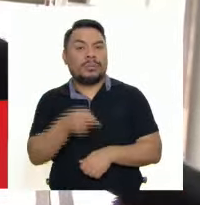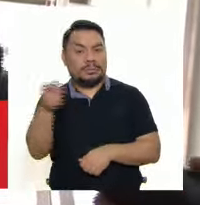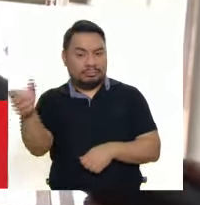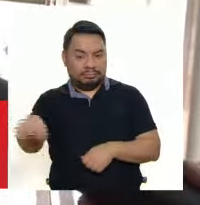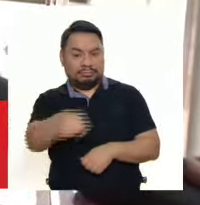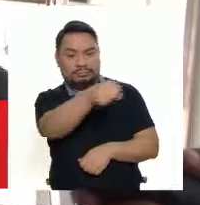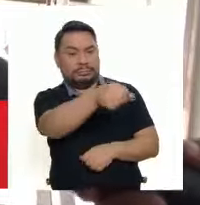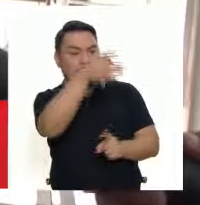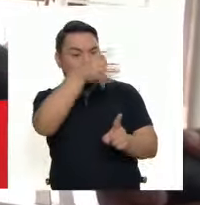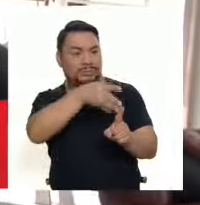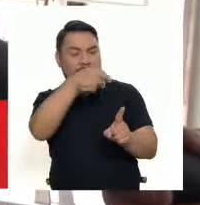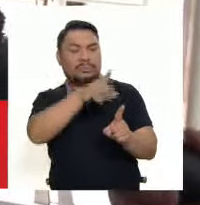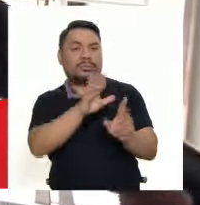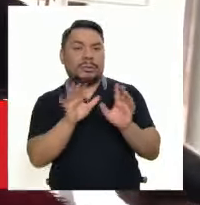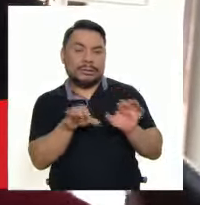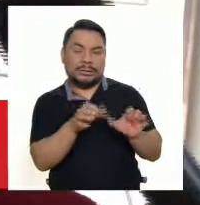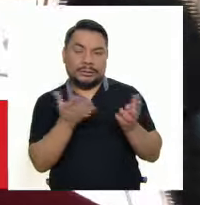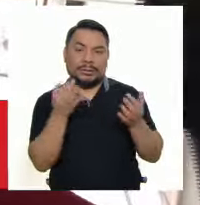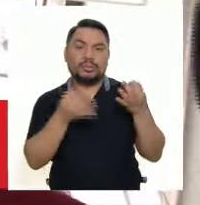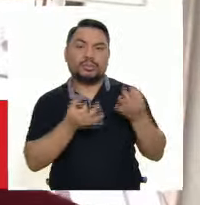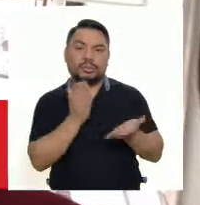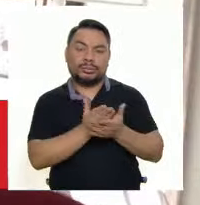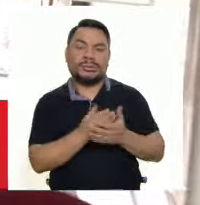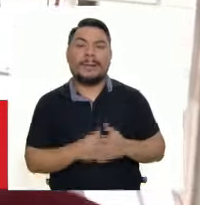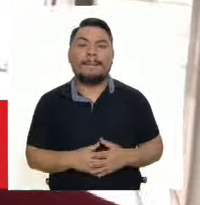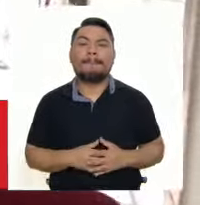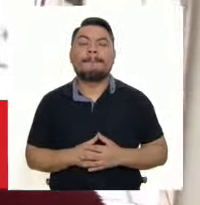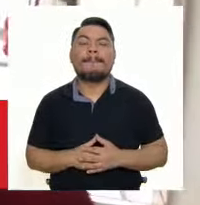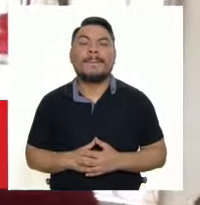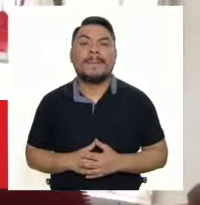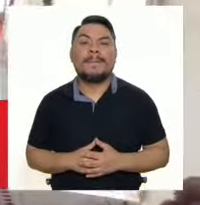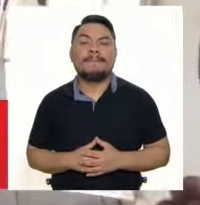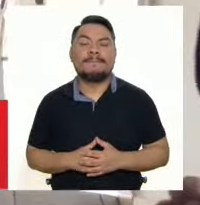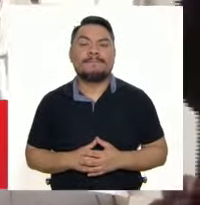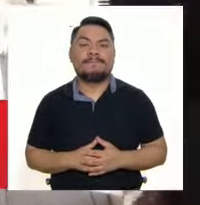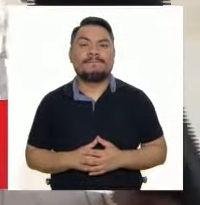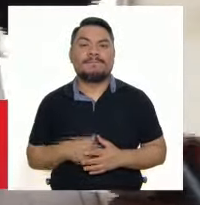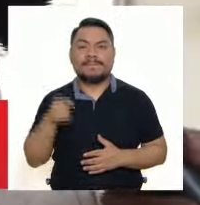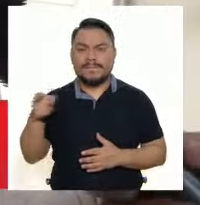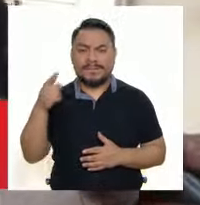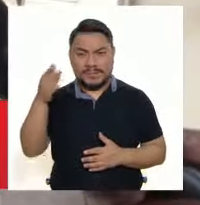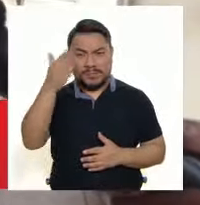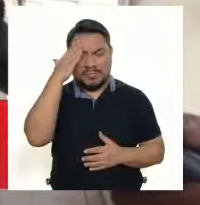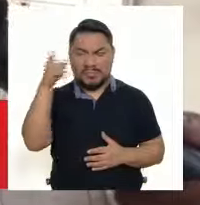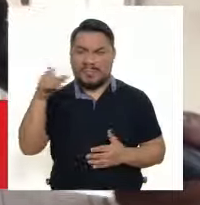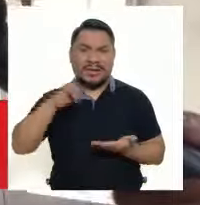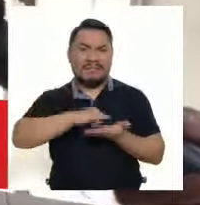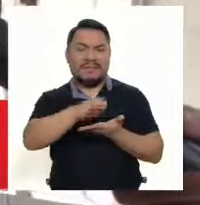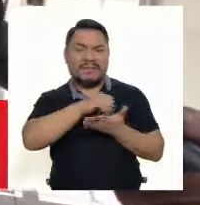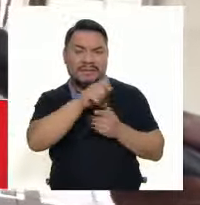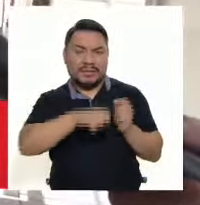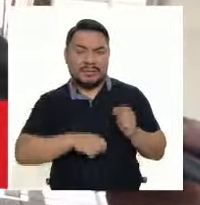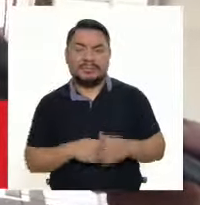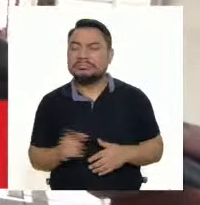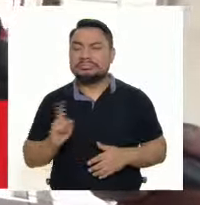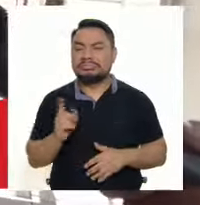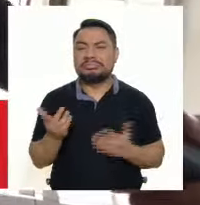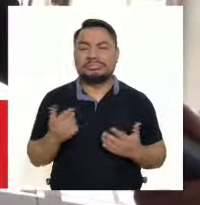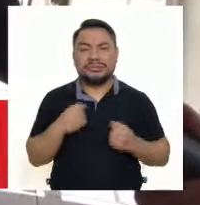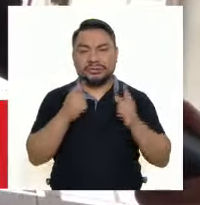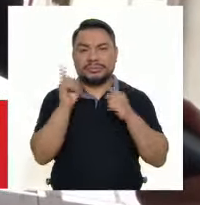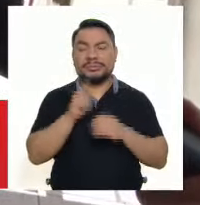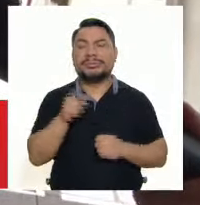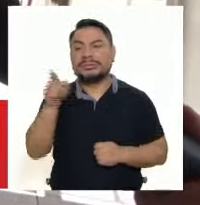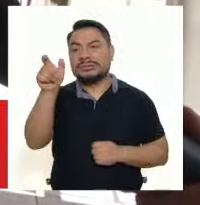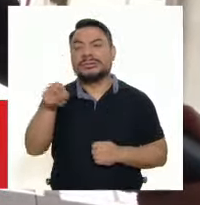que ahí rinda cuenta de sus actos. ¿Se ha informado en algún momento de este tipo de mensajes que han recibido? No, fíjese usted, pero no me sorprende. Las personas que